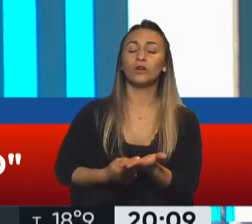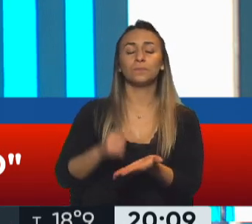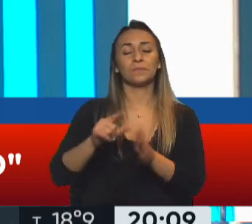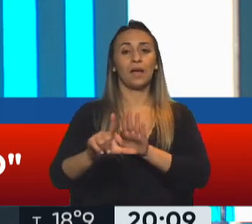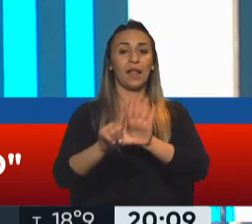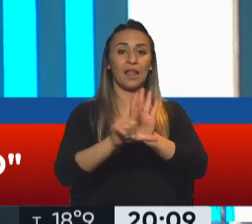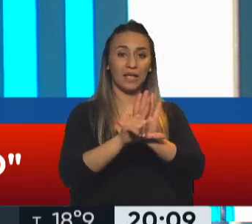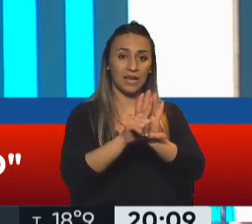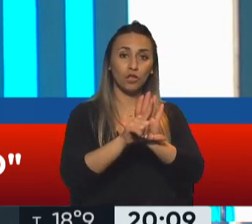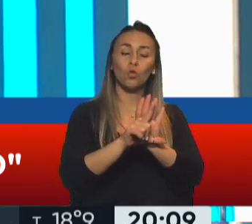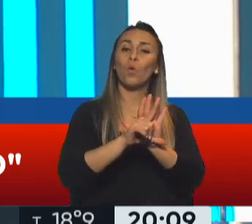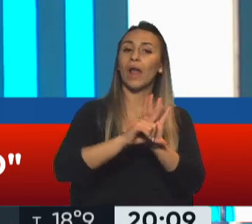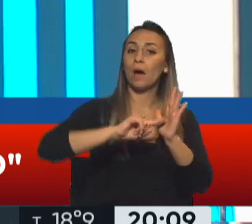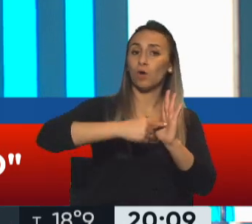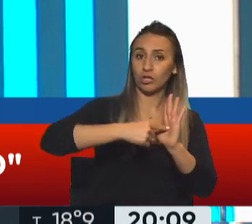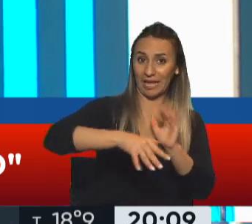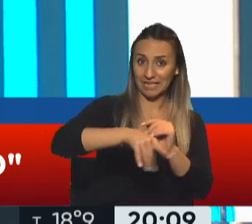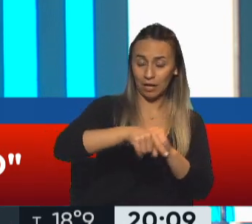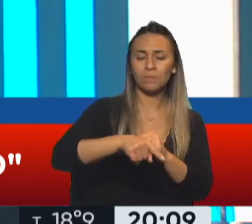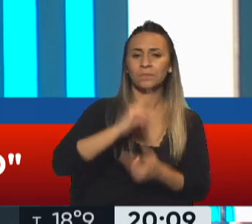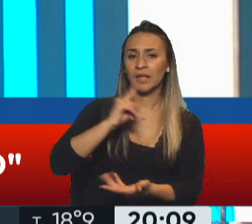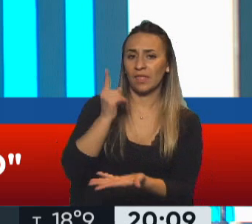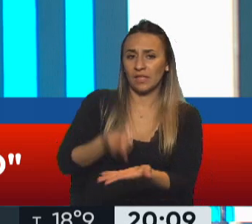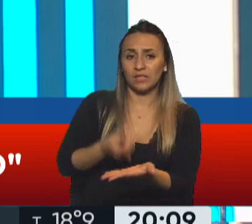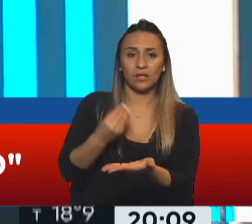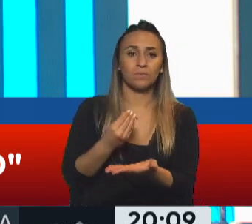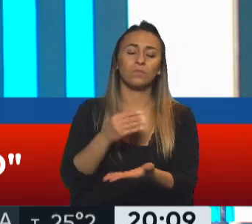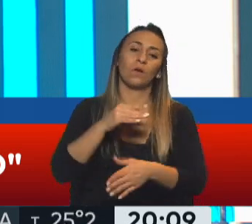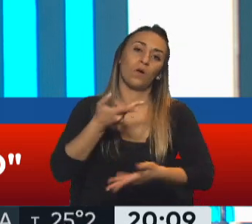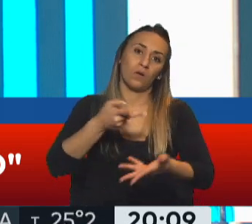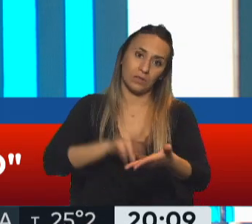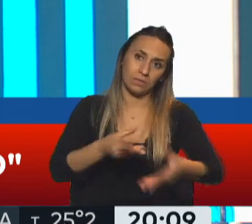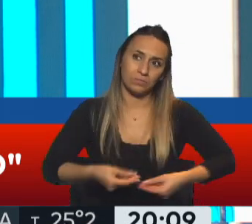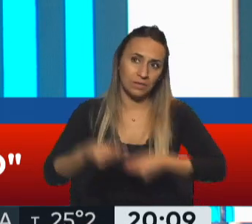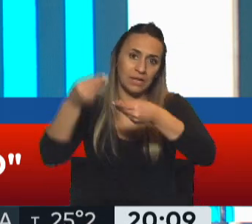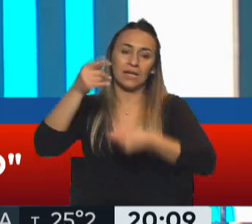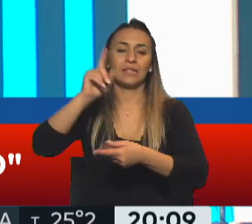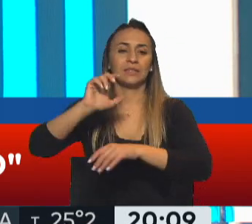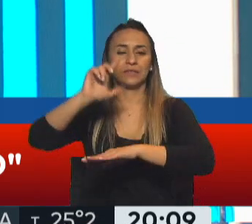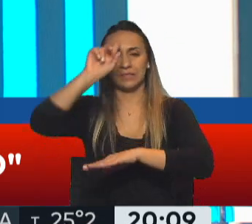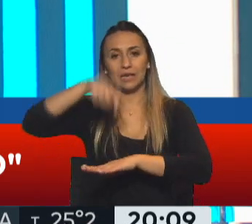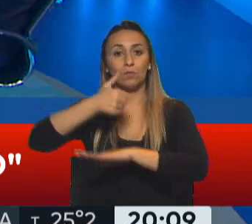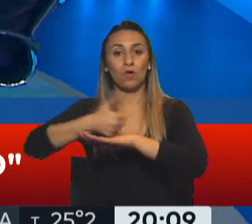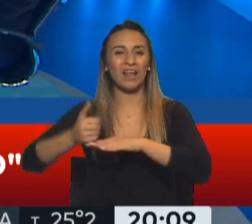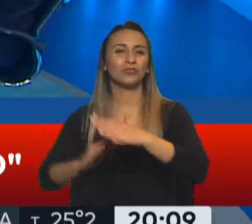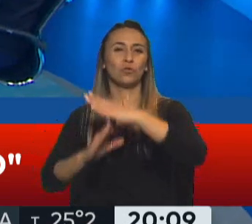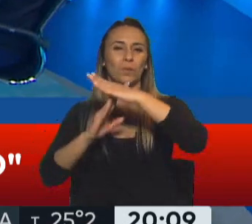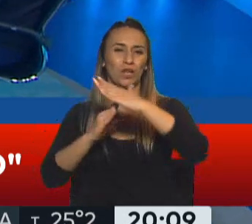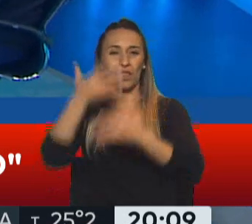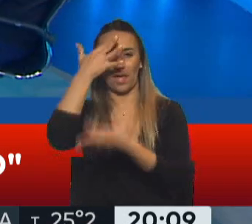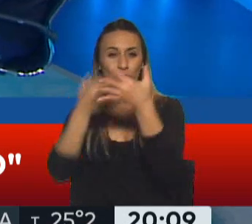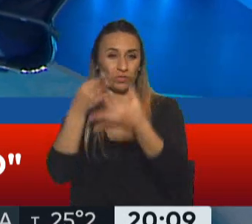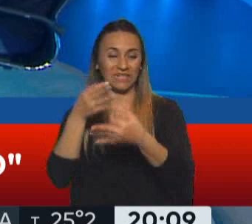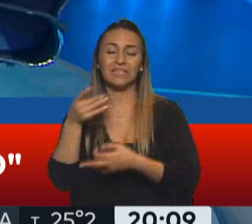legislatura porteña que establece una nueva instancia intermedia, el Tribunal Superior de Justicia, incluso